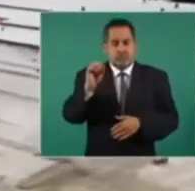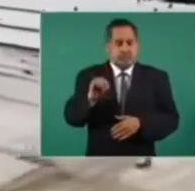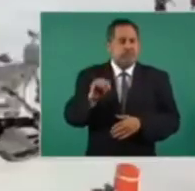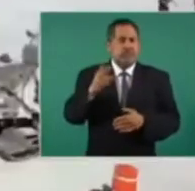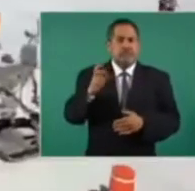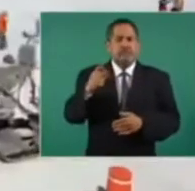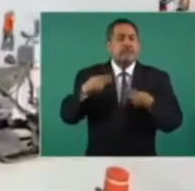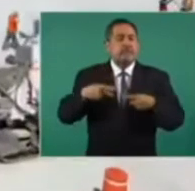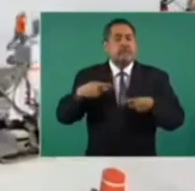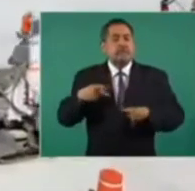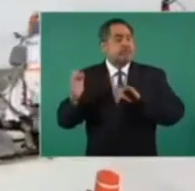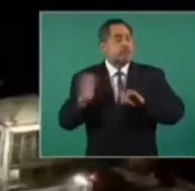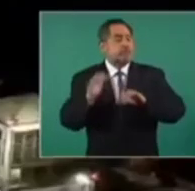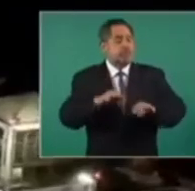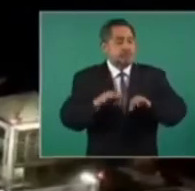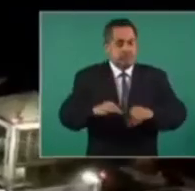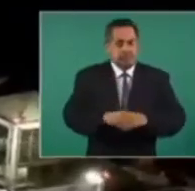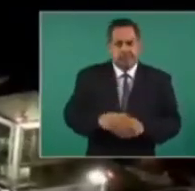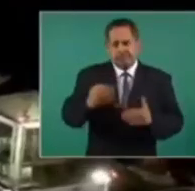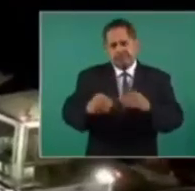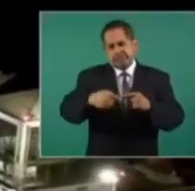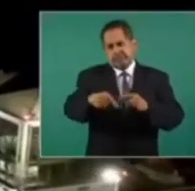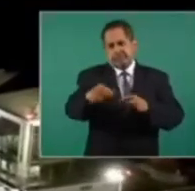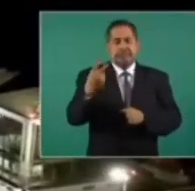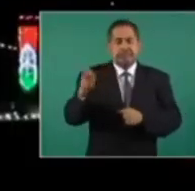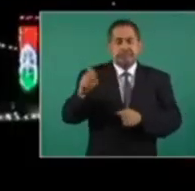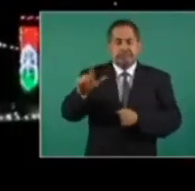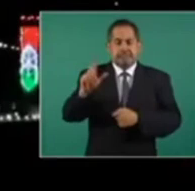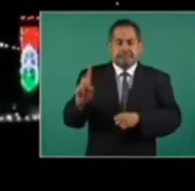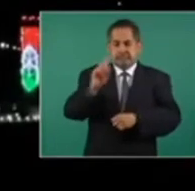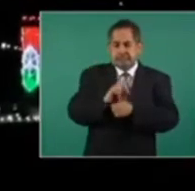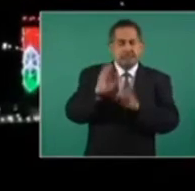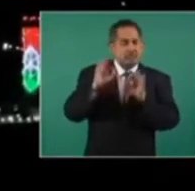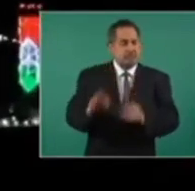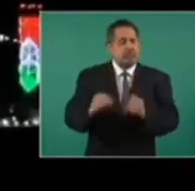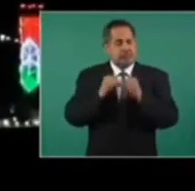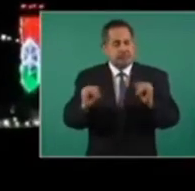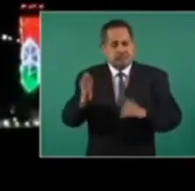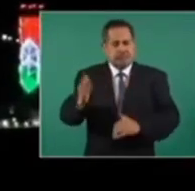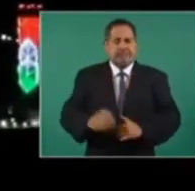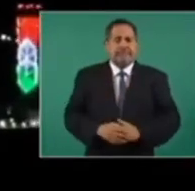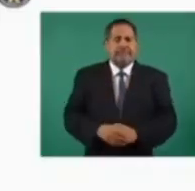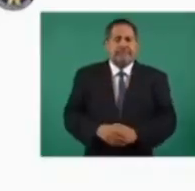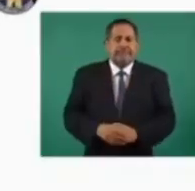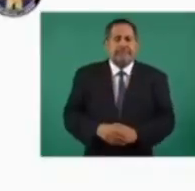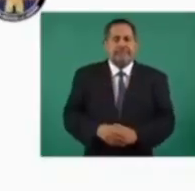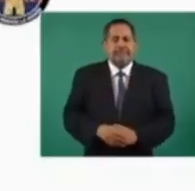109.321 empleos civiles. Faltan 217 días de construcción.